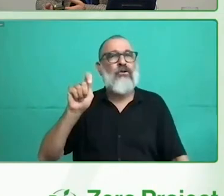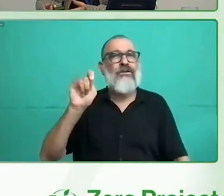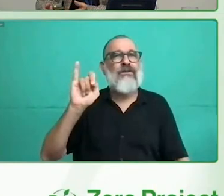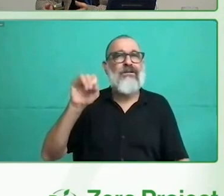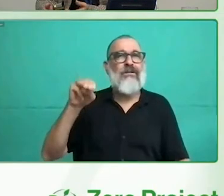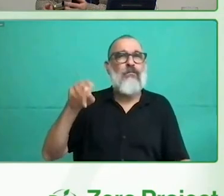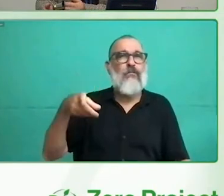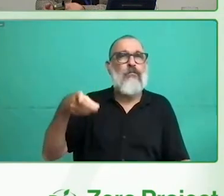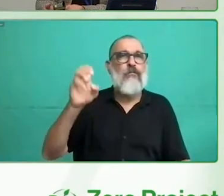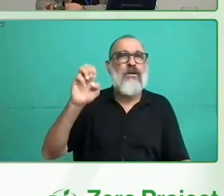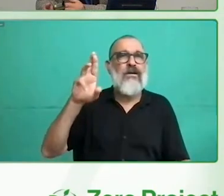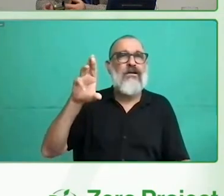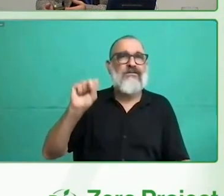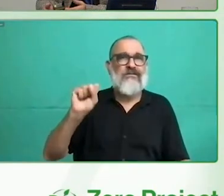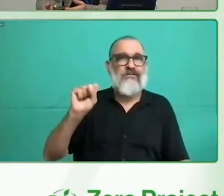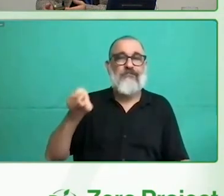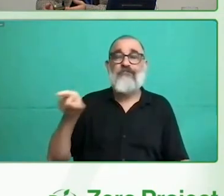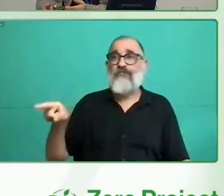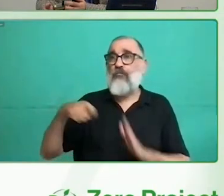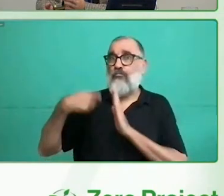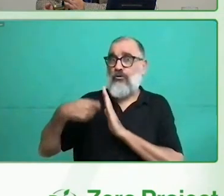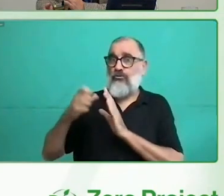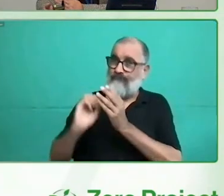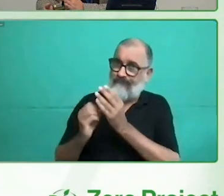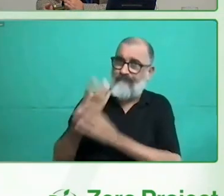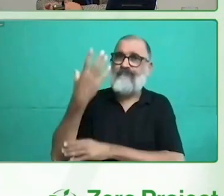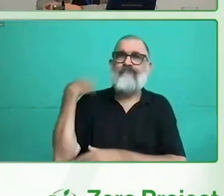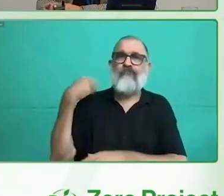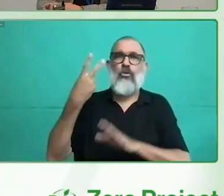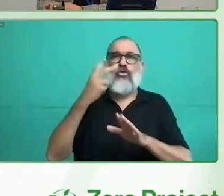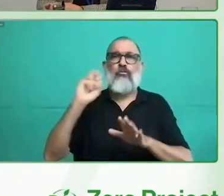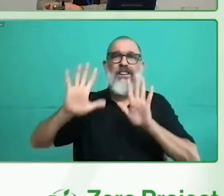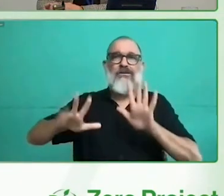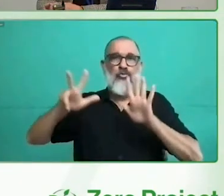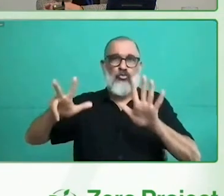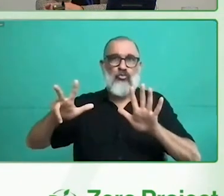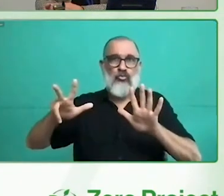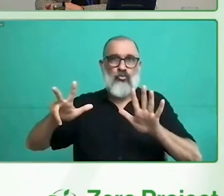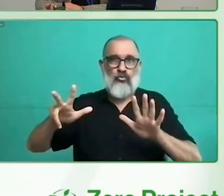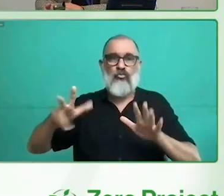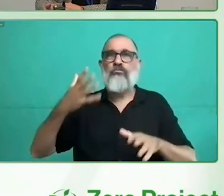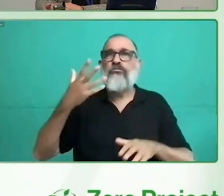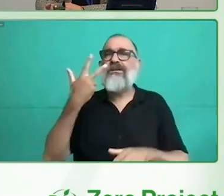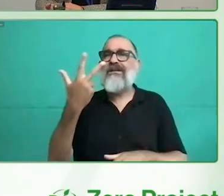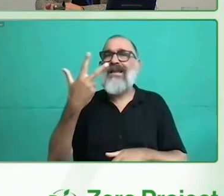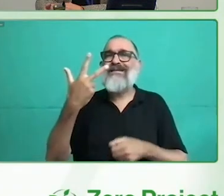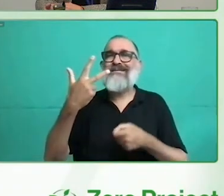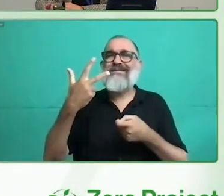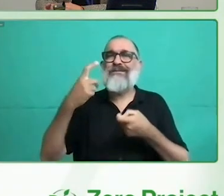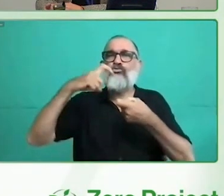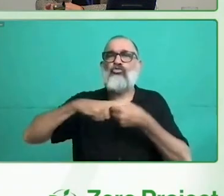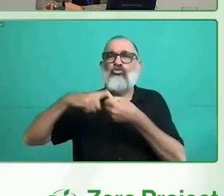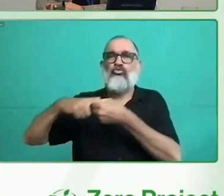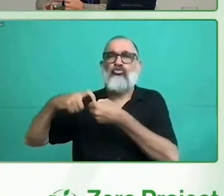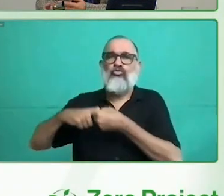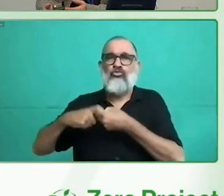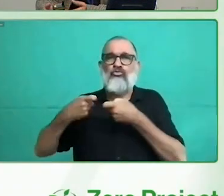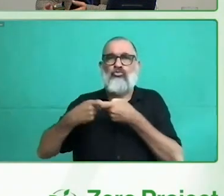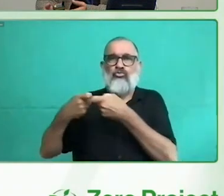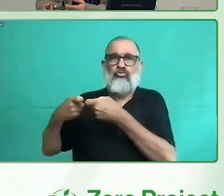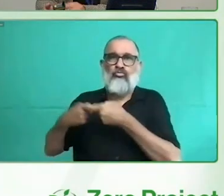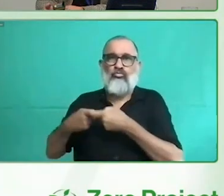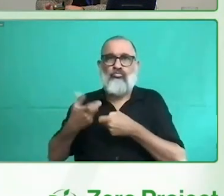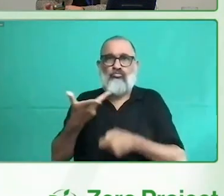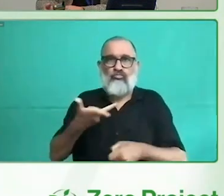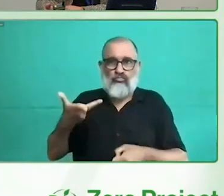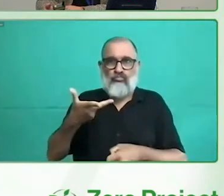Ellos, su lema es la marca más normal del mundo, es una marca de zapatillas deportivas. Y su propósito, más allá